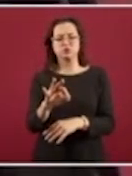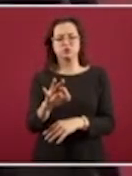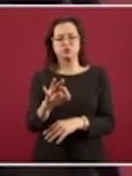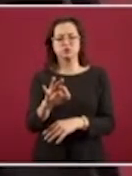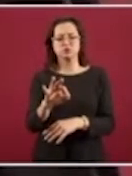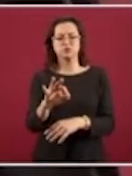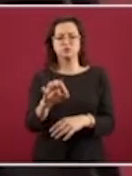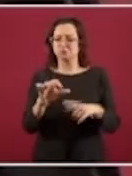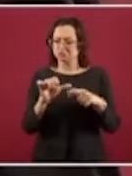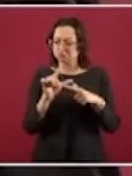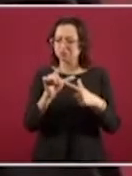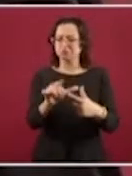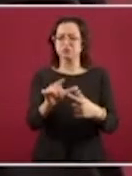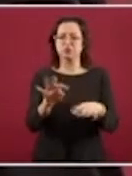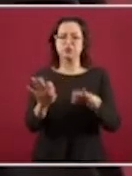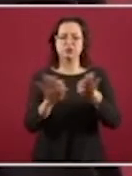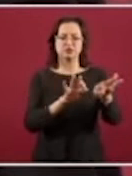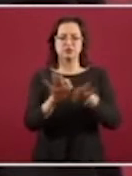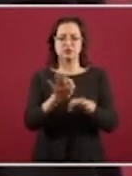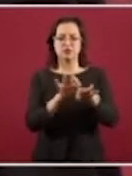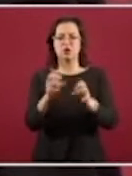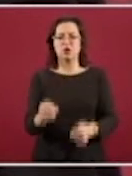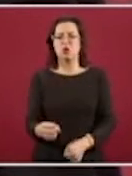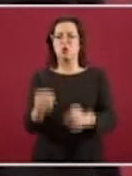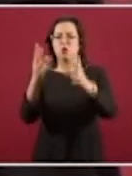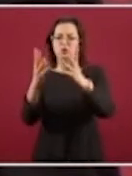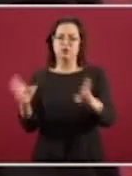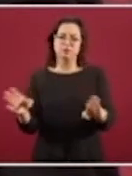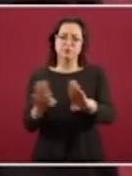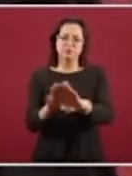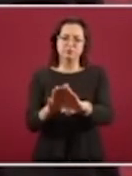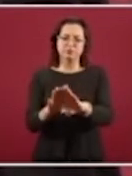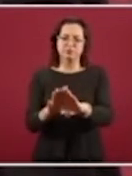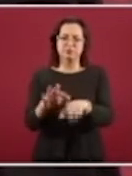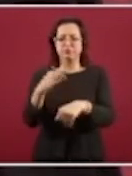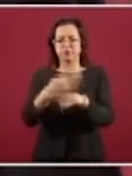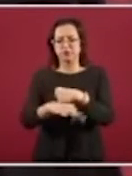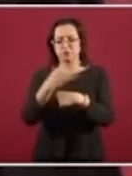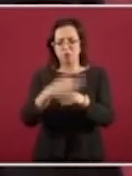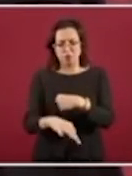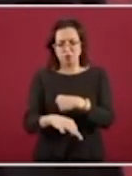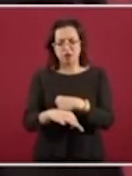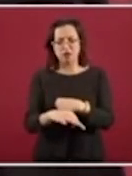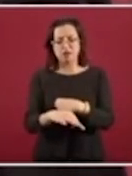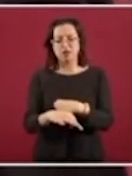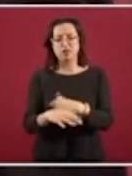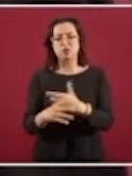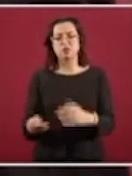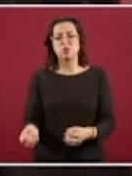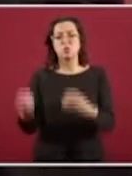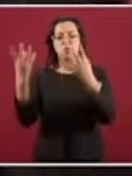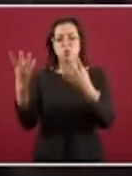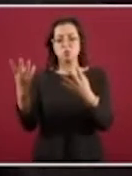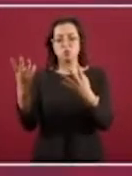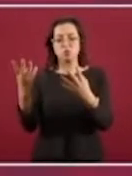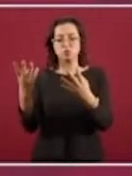en actividad, cuántas han cerrado temporalmente, cuántas